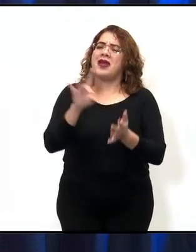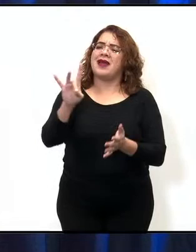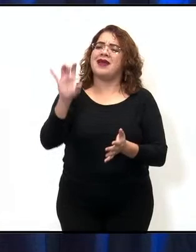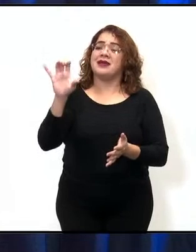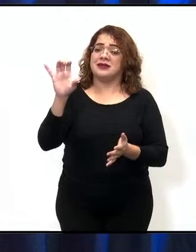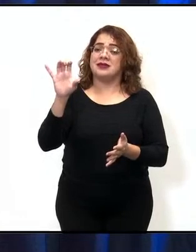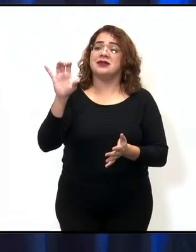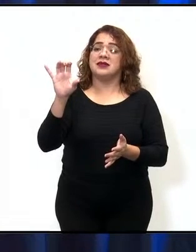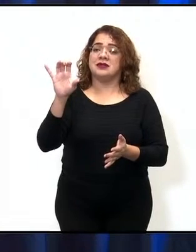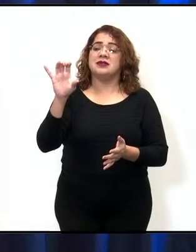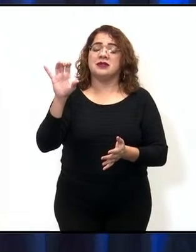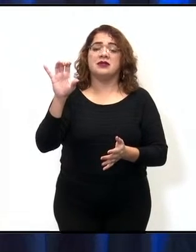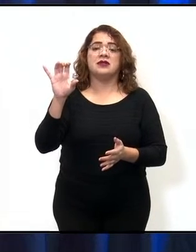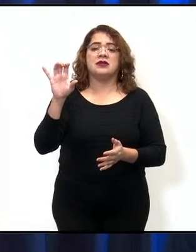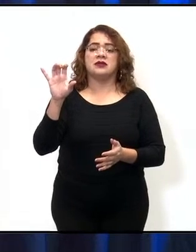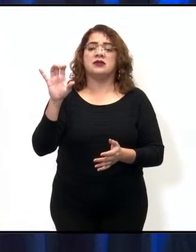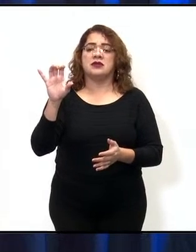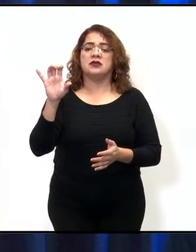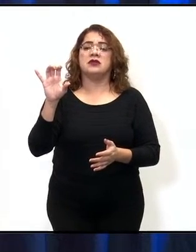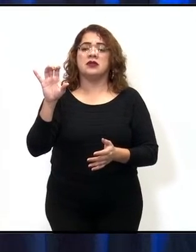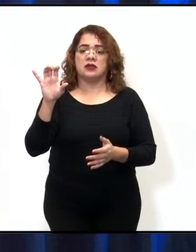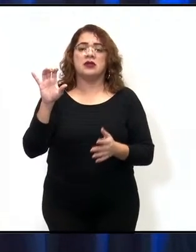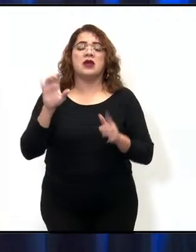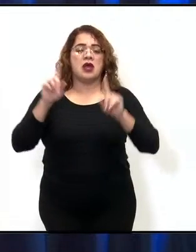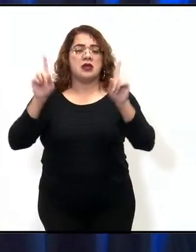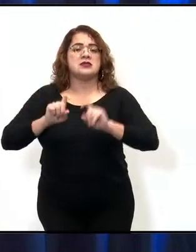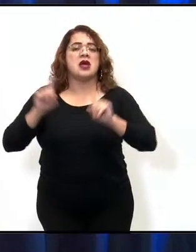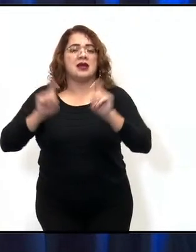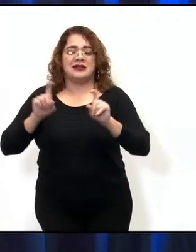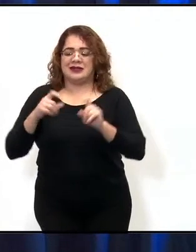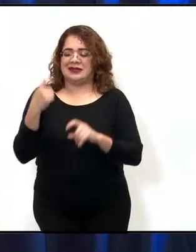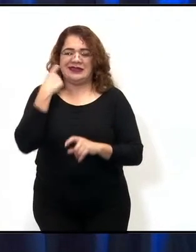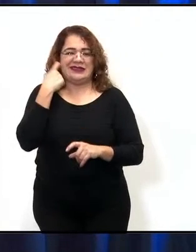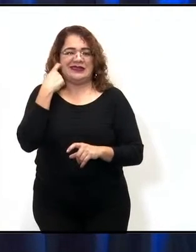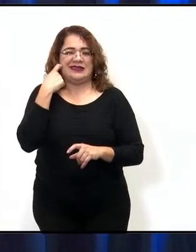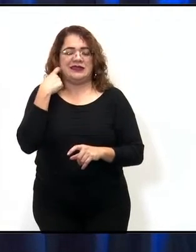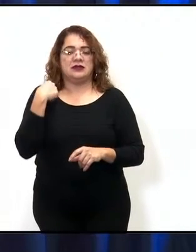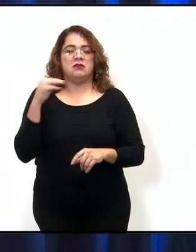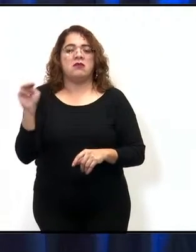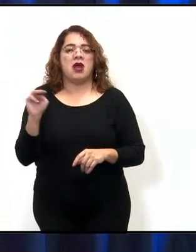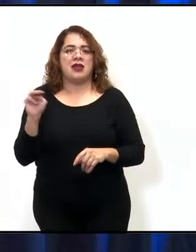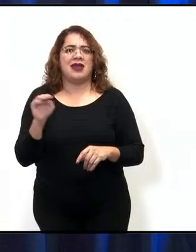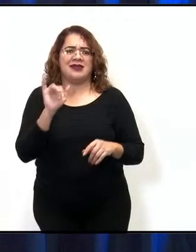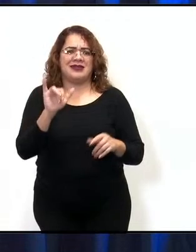pueden programar en línea o llamando a la línea de información de la ciudad al